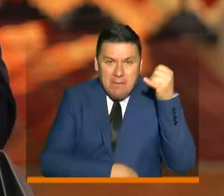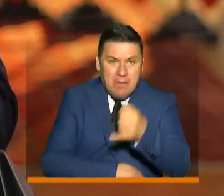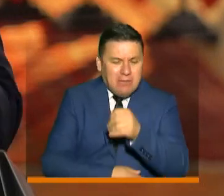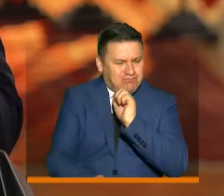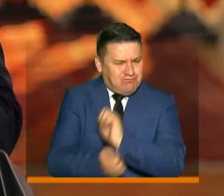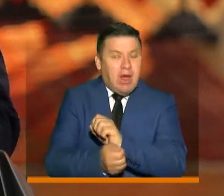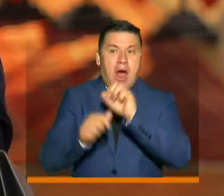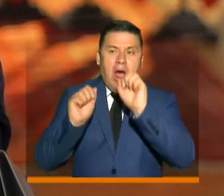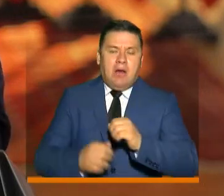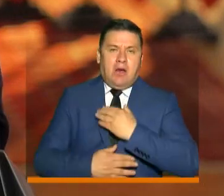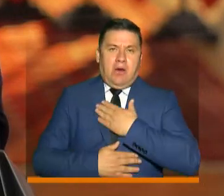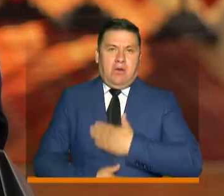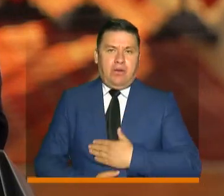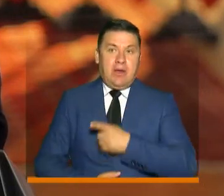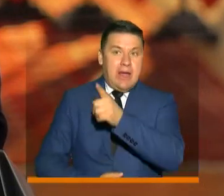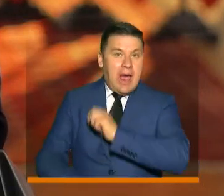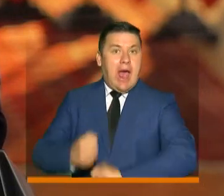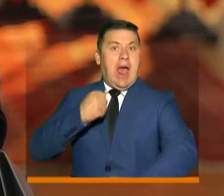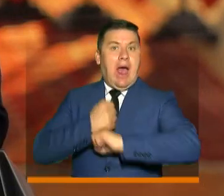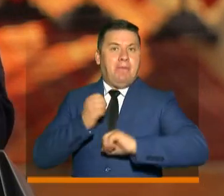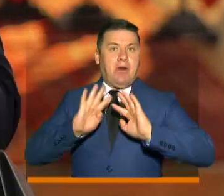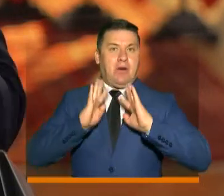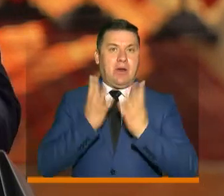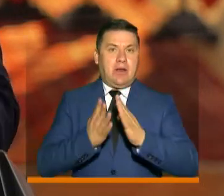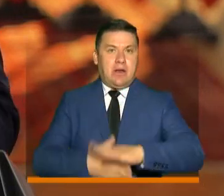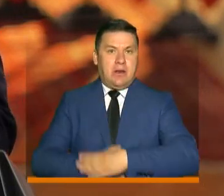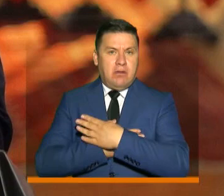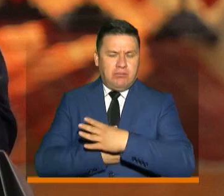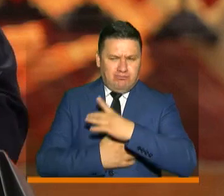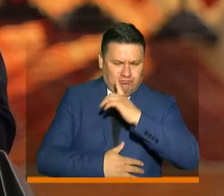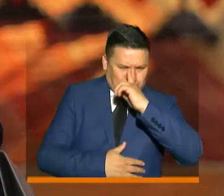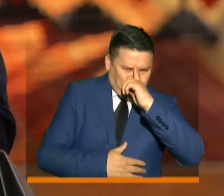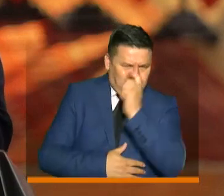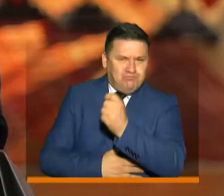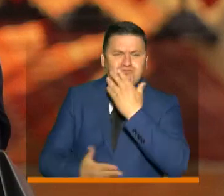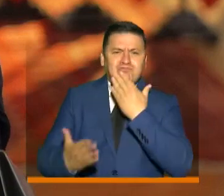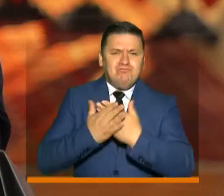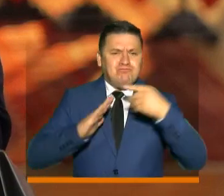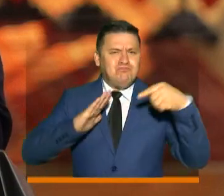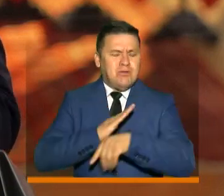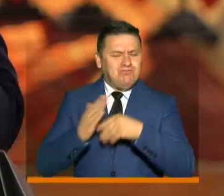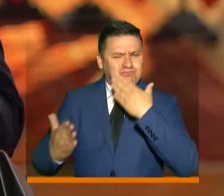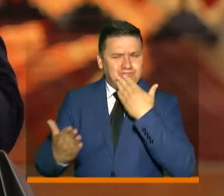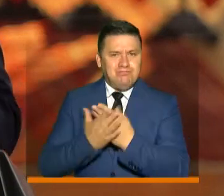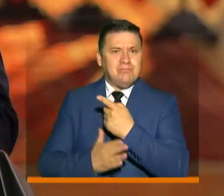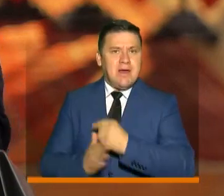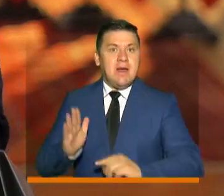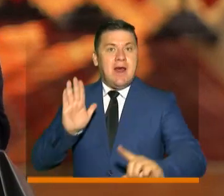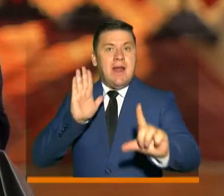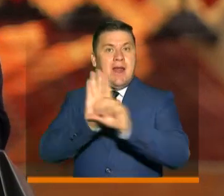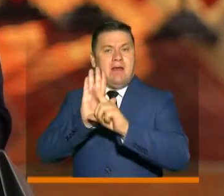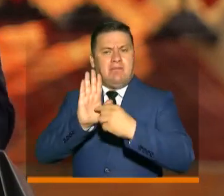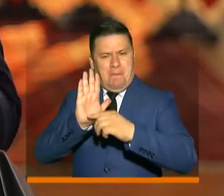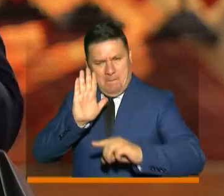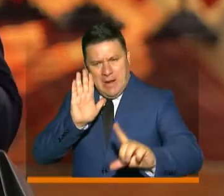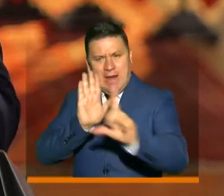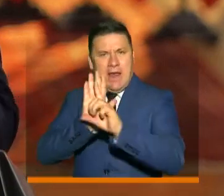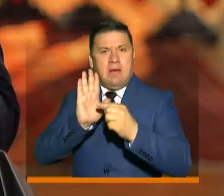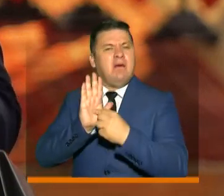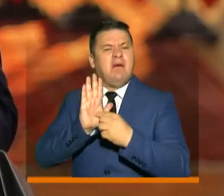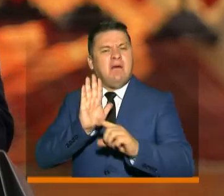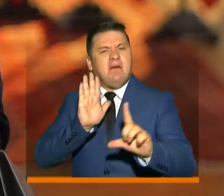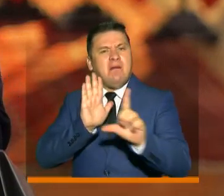ese apoyo el congreso de la república lo valoramos infinitamente la legalidad se